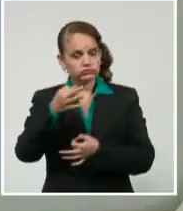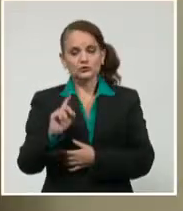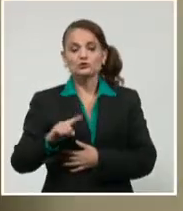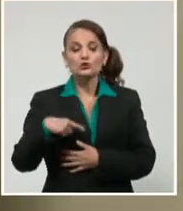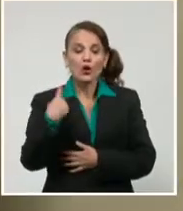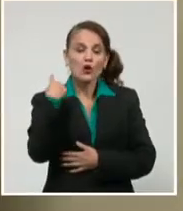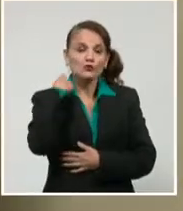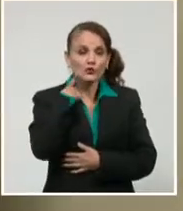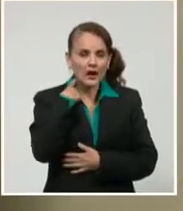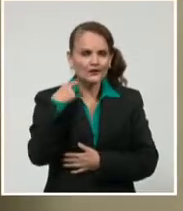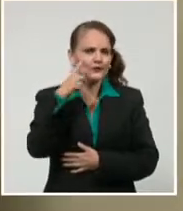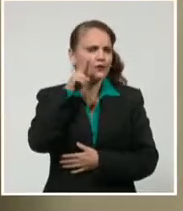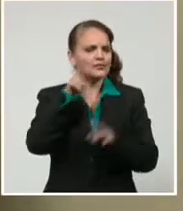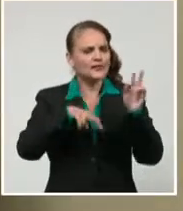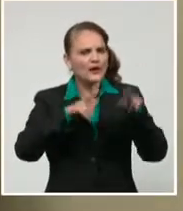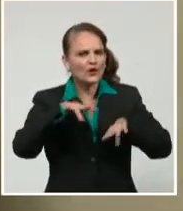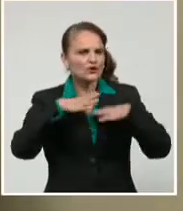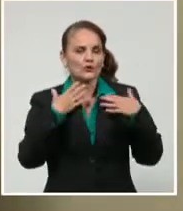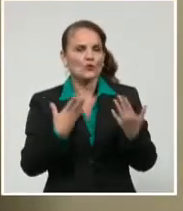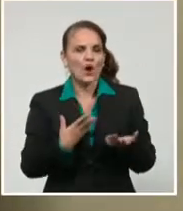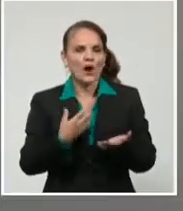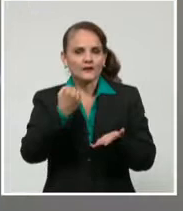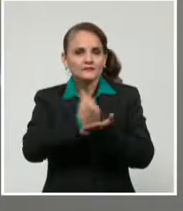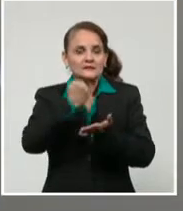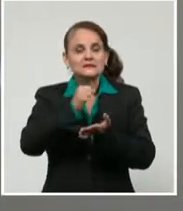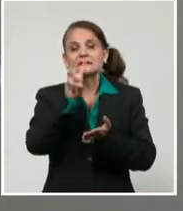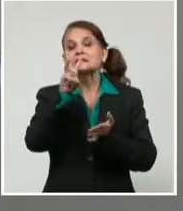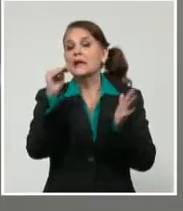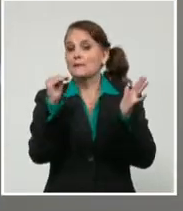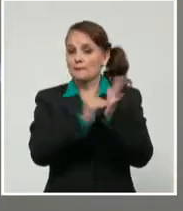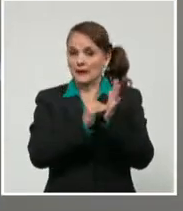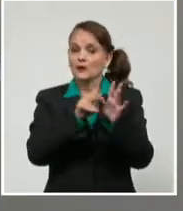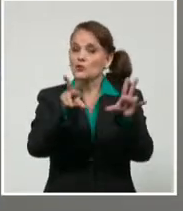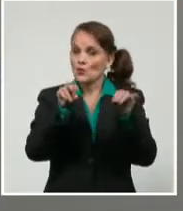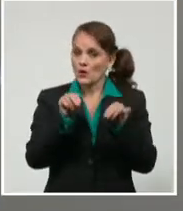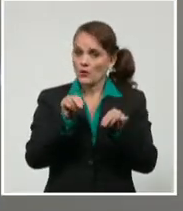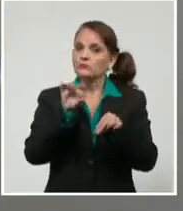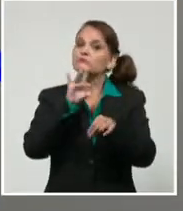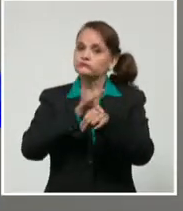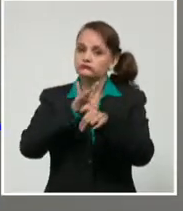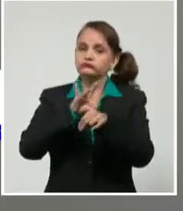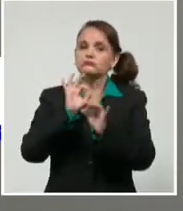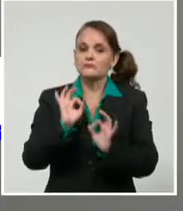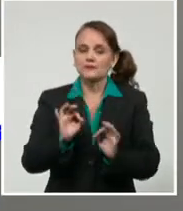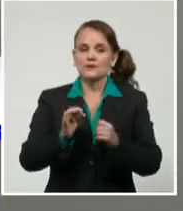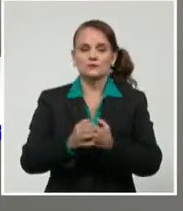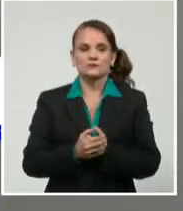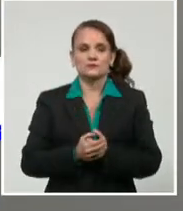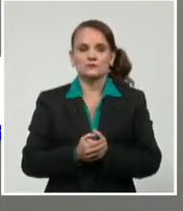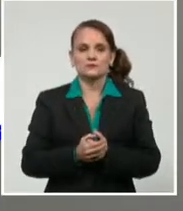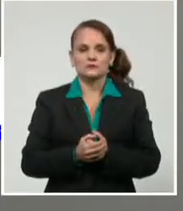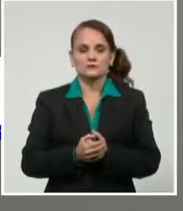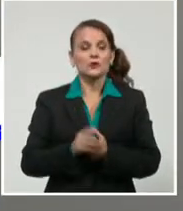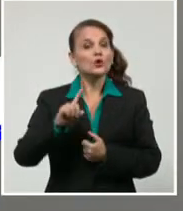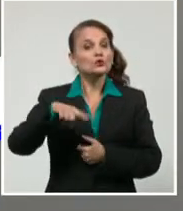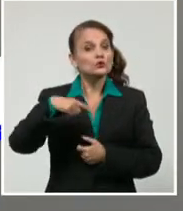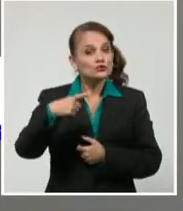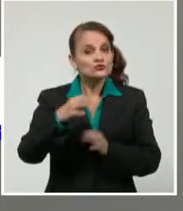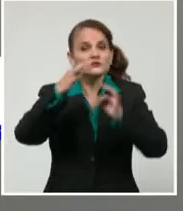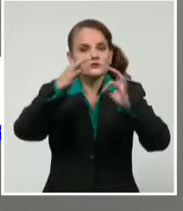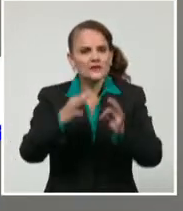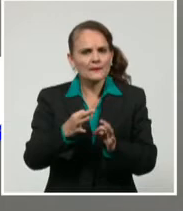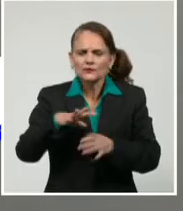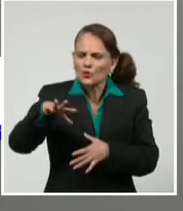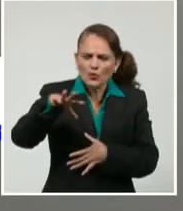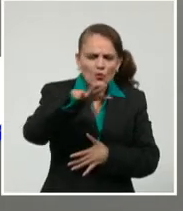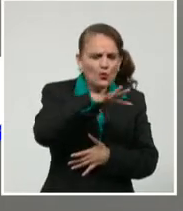se diagnostican más de 3.000 nuevos casos. Lo que más tenemos que lograr es que todas las mujeres practiquen el